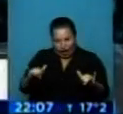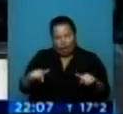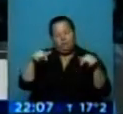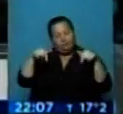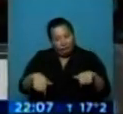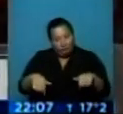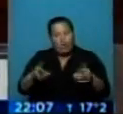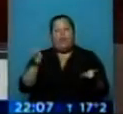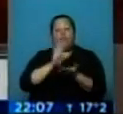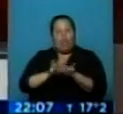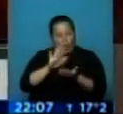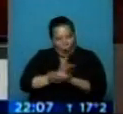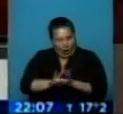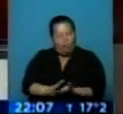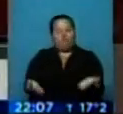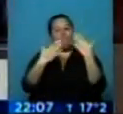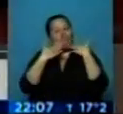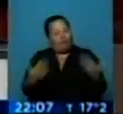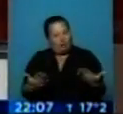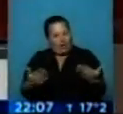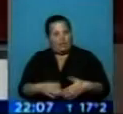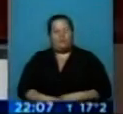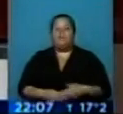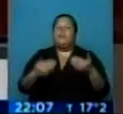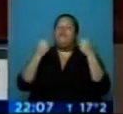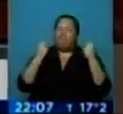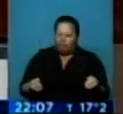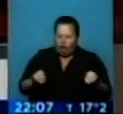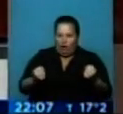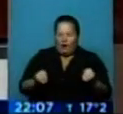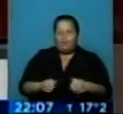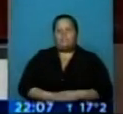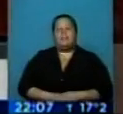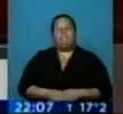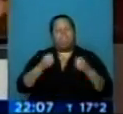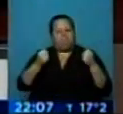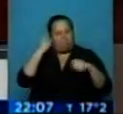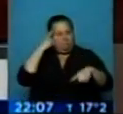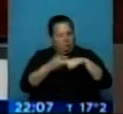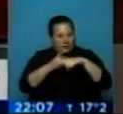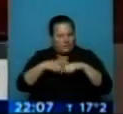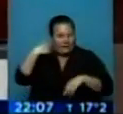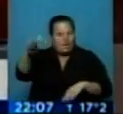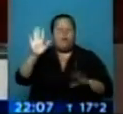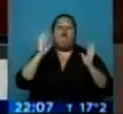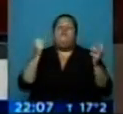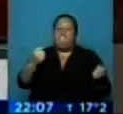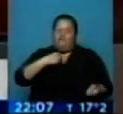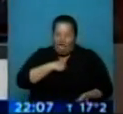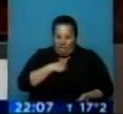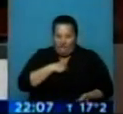ya, nuevamente, muchas gracias, mucha fuerza, mucha esperanza, mucha